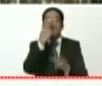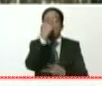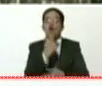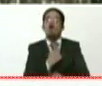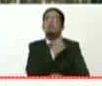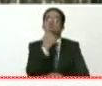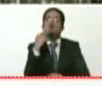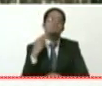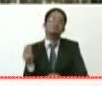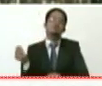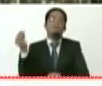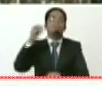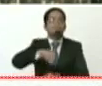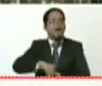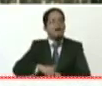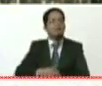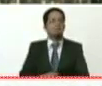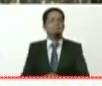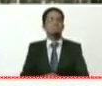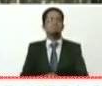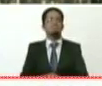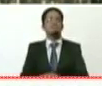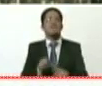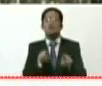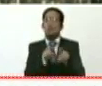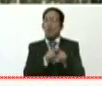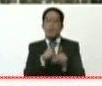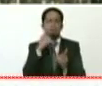superior. Es como pasar una prueba.